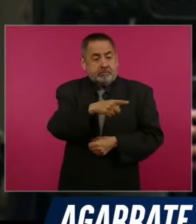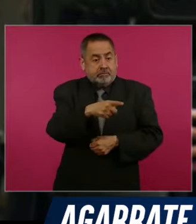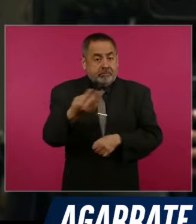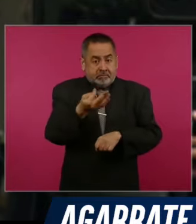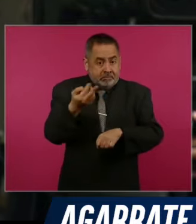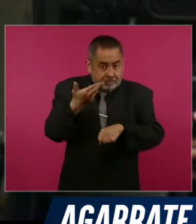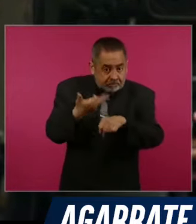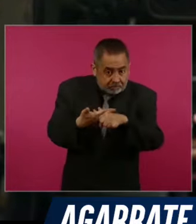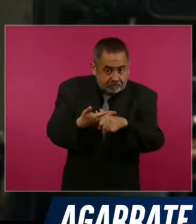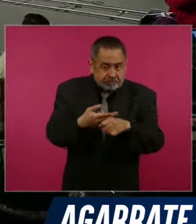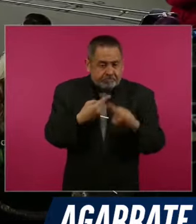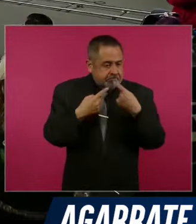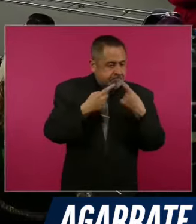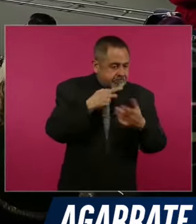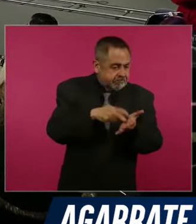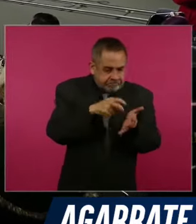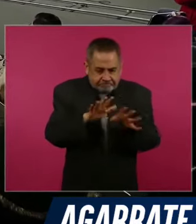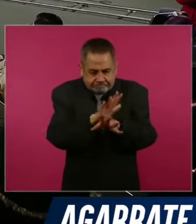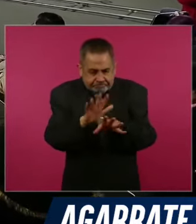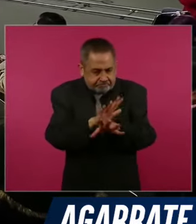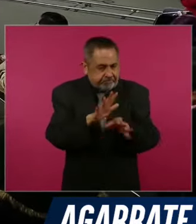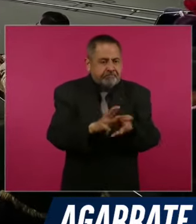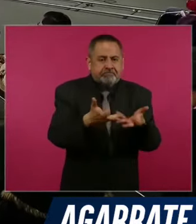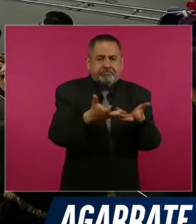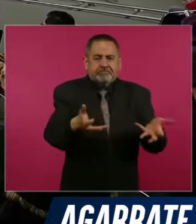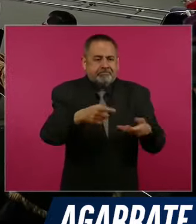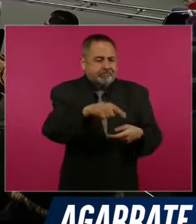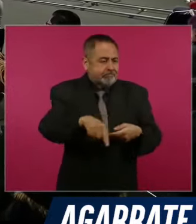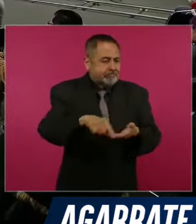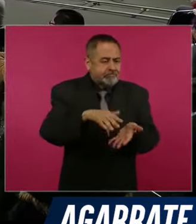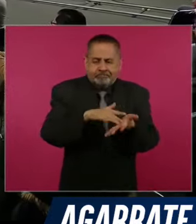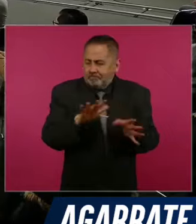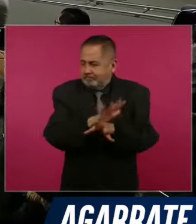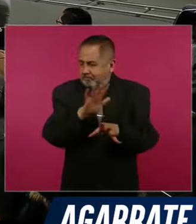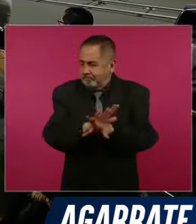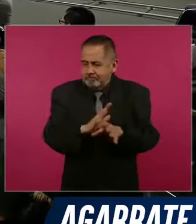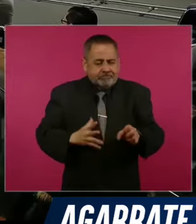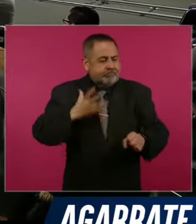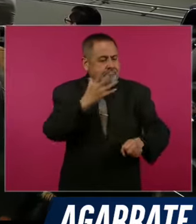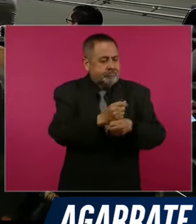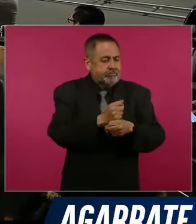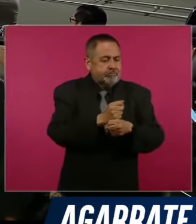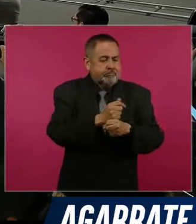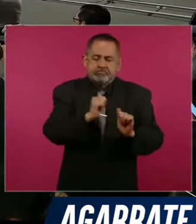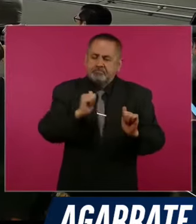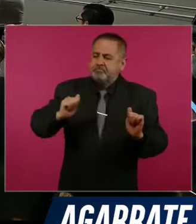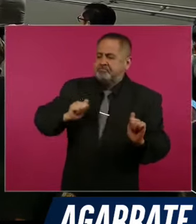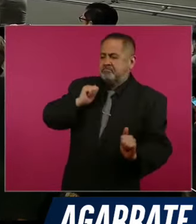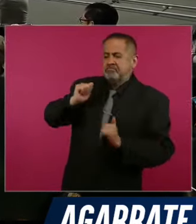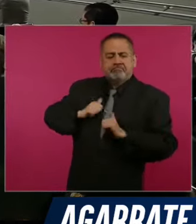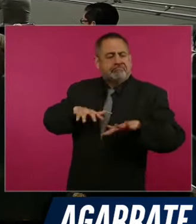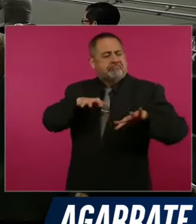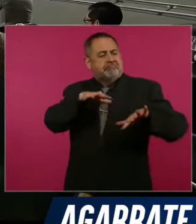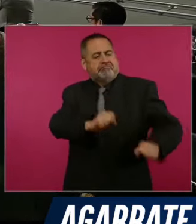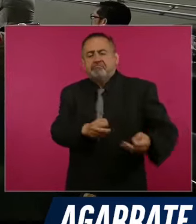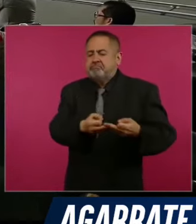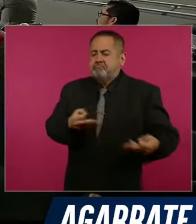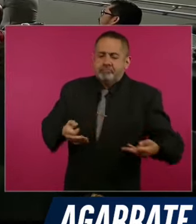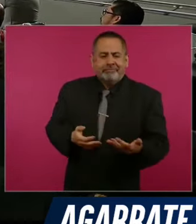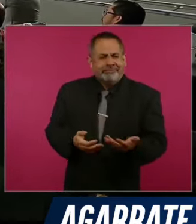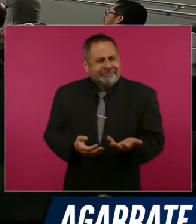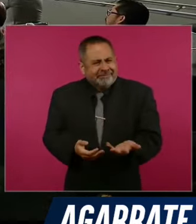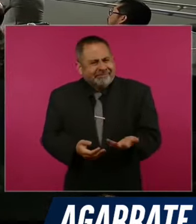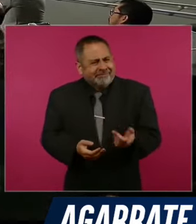pues hizo diversas modificaciones de uso de suelo Pues básicamente fungiendo como un cártel inmobiliario estos